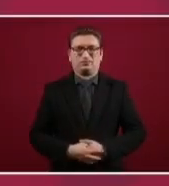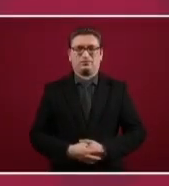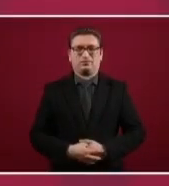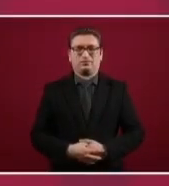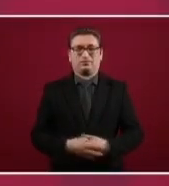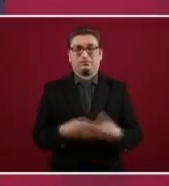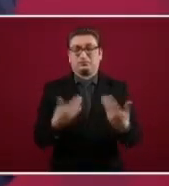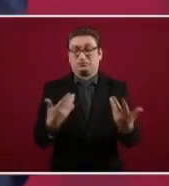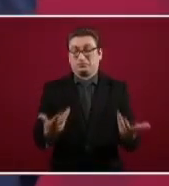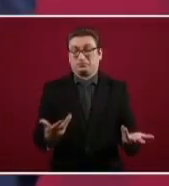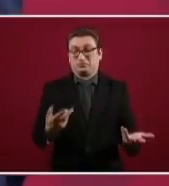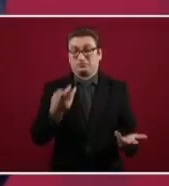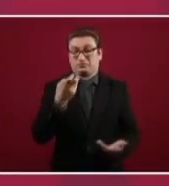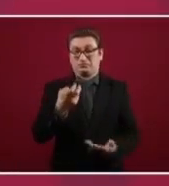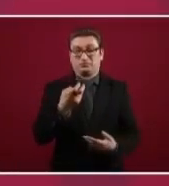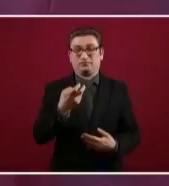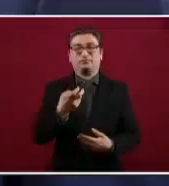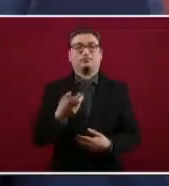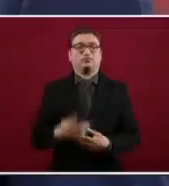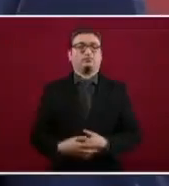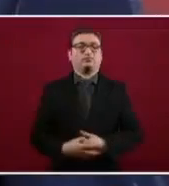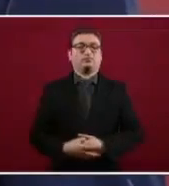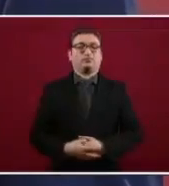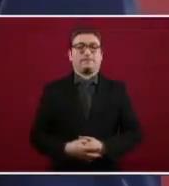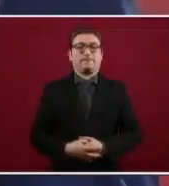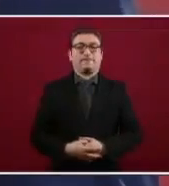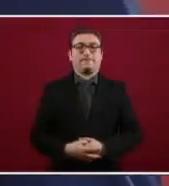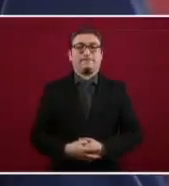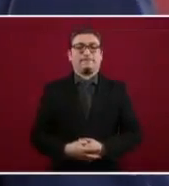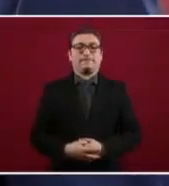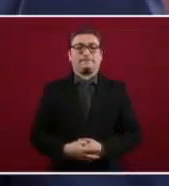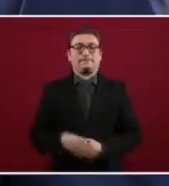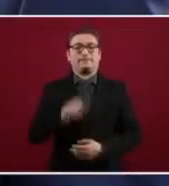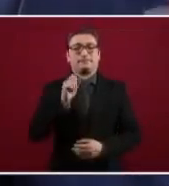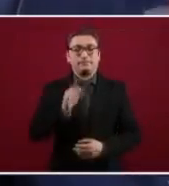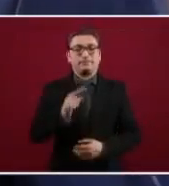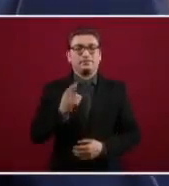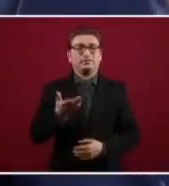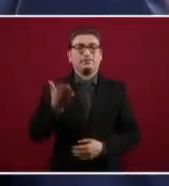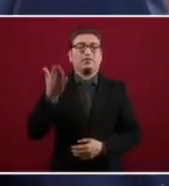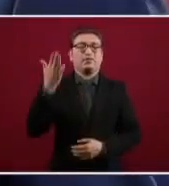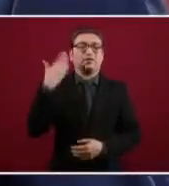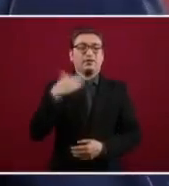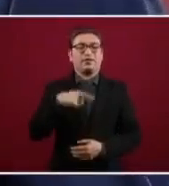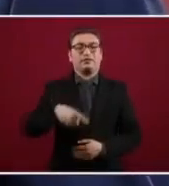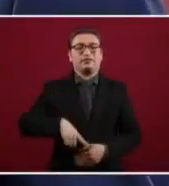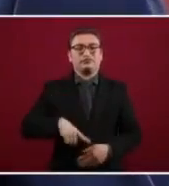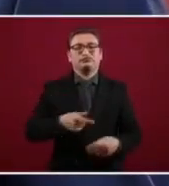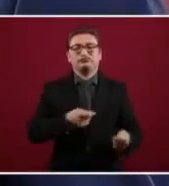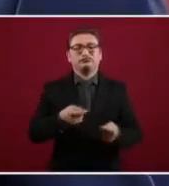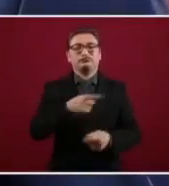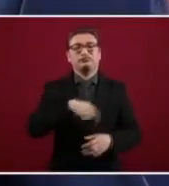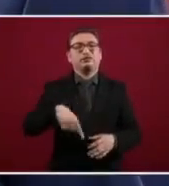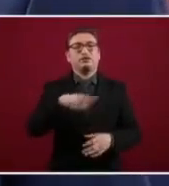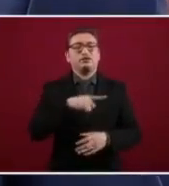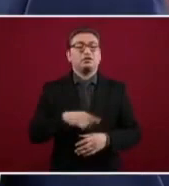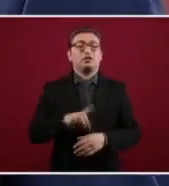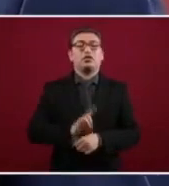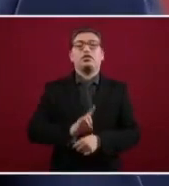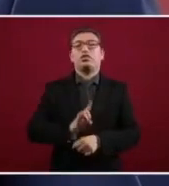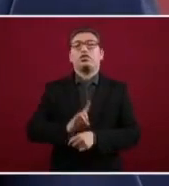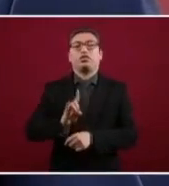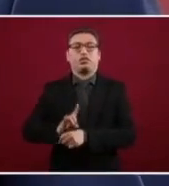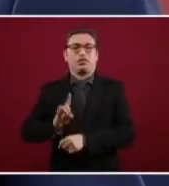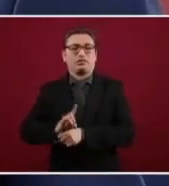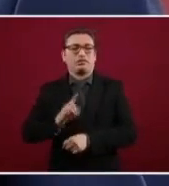pues todo eso era parte del régimen de simulación pero